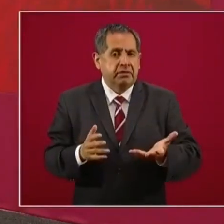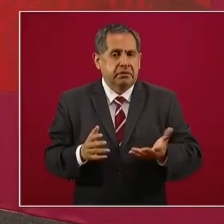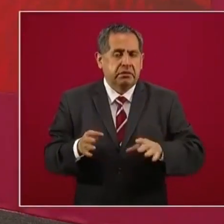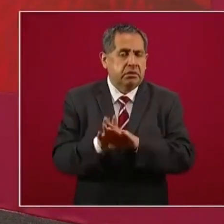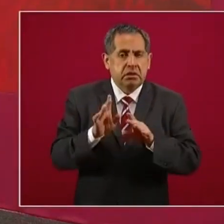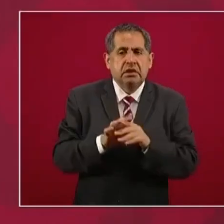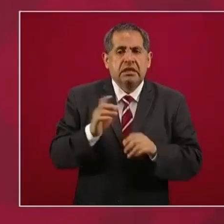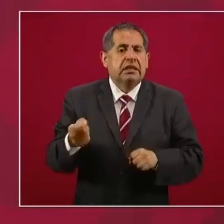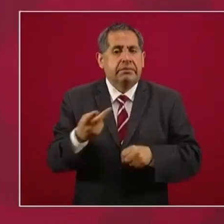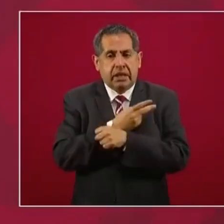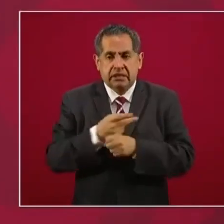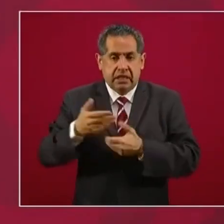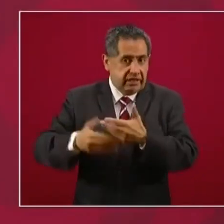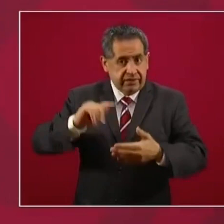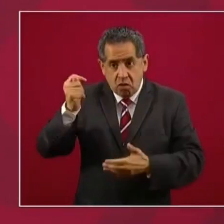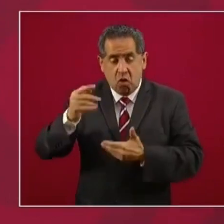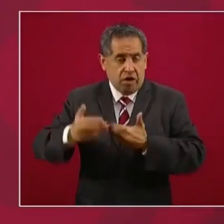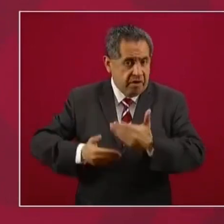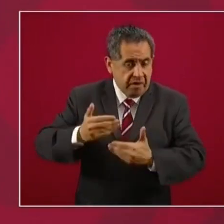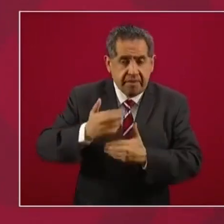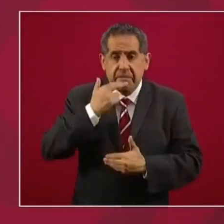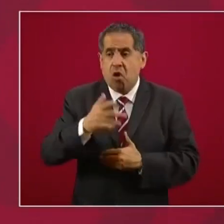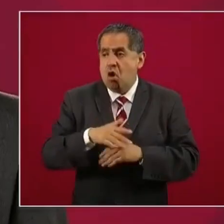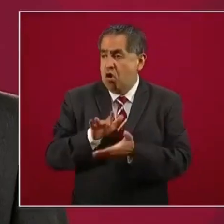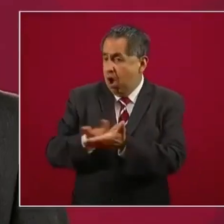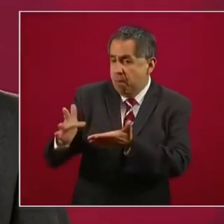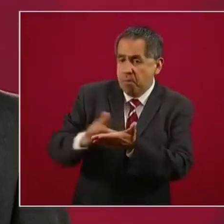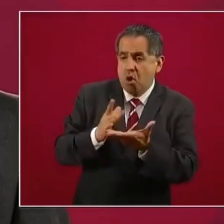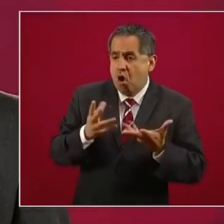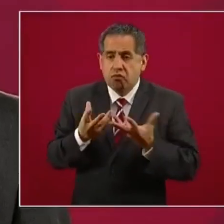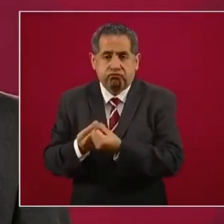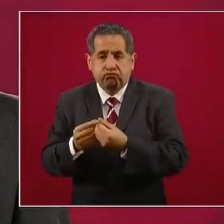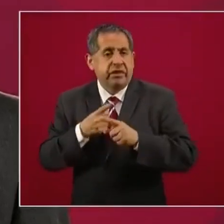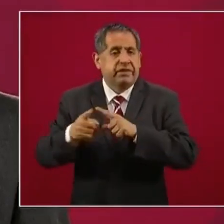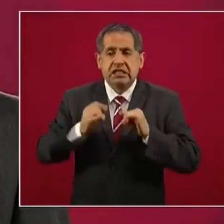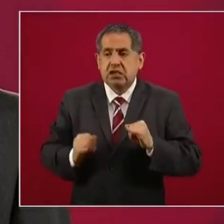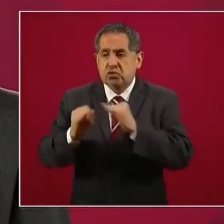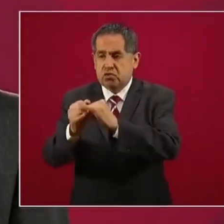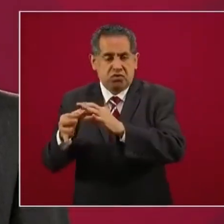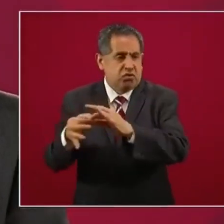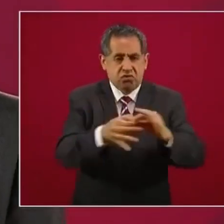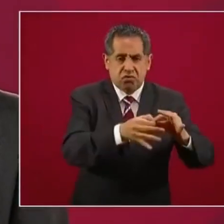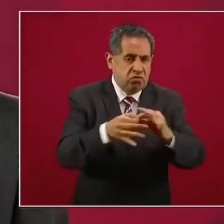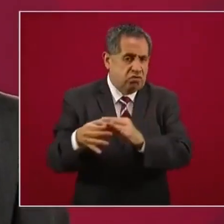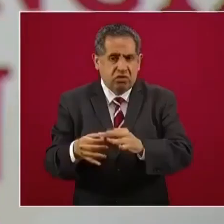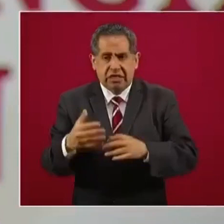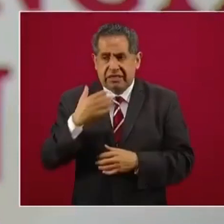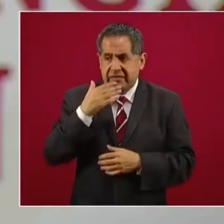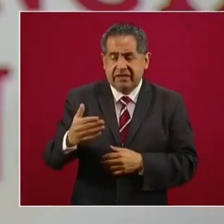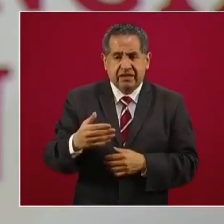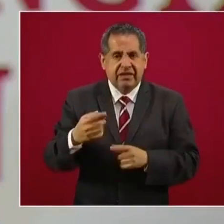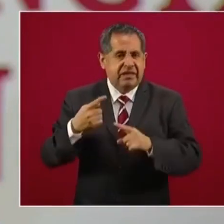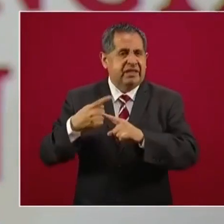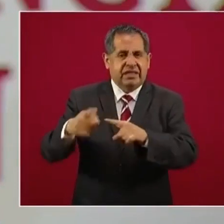los avances tecnológicos, respecto a la colaboración multiinstitucional y también con los distintos sectores